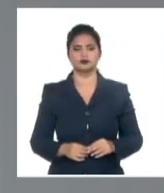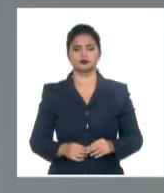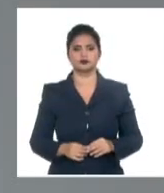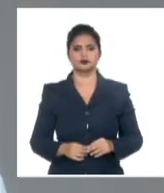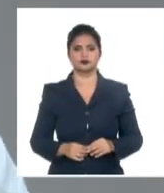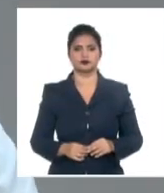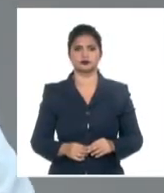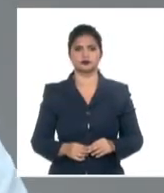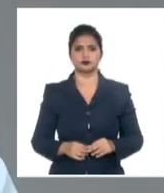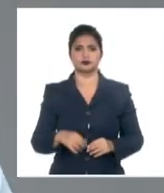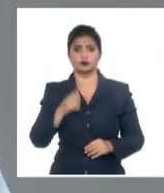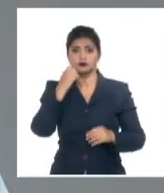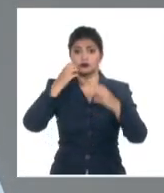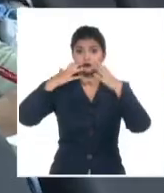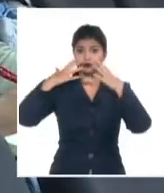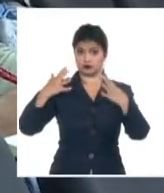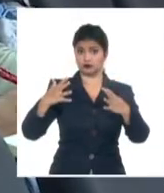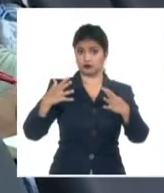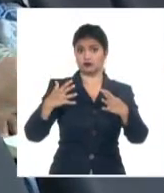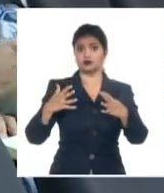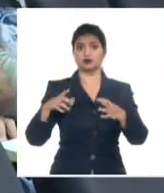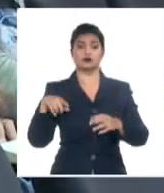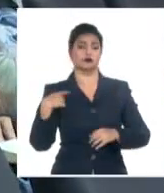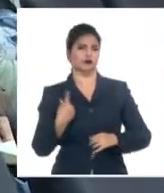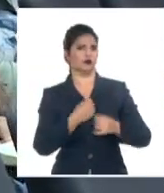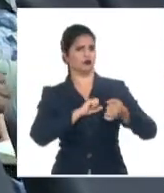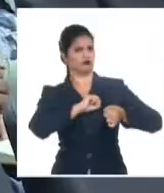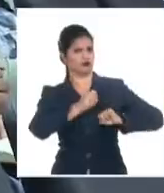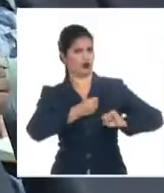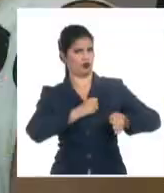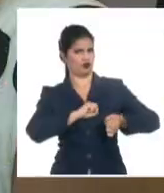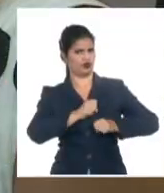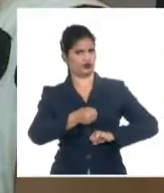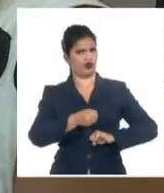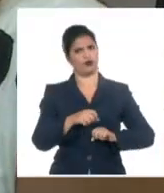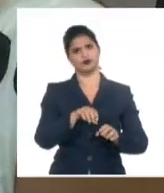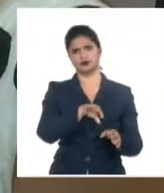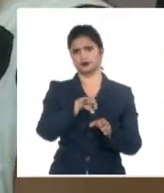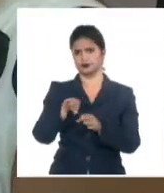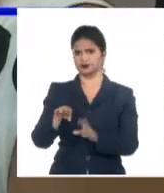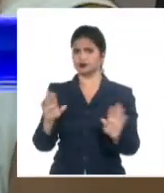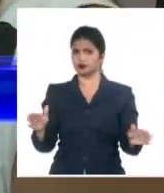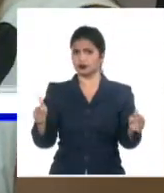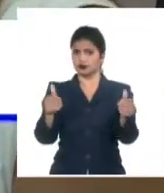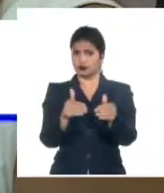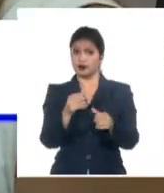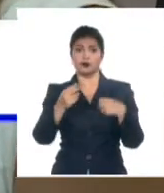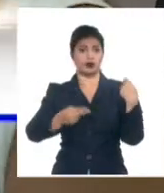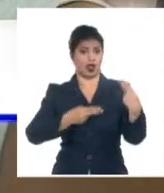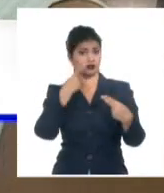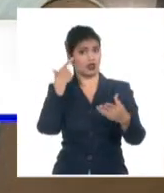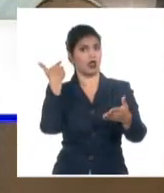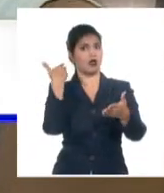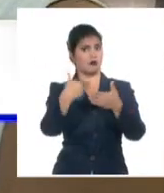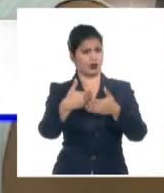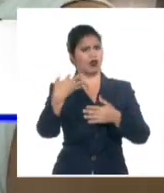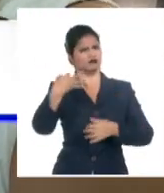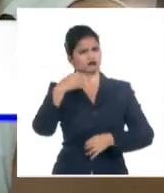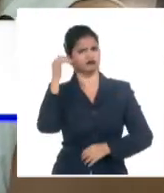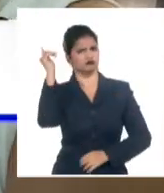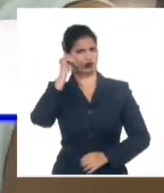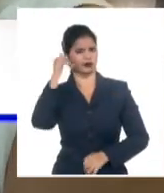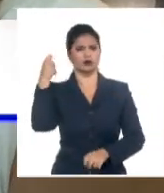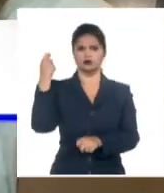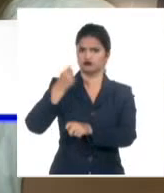con todo lo que lleva, monitoreado por nosotros. La conclusión dice que existe evidencia de videoconferencia, de